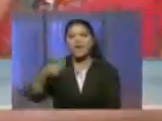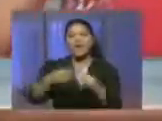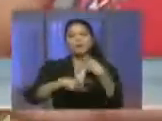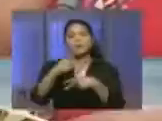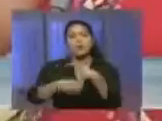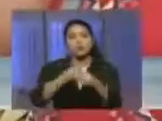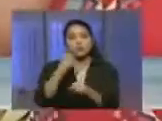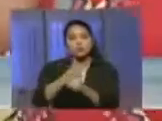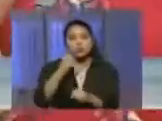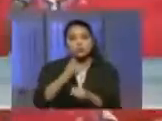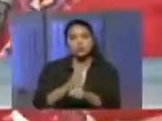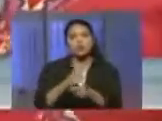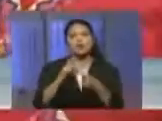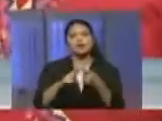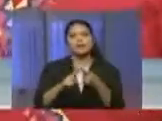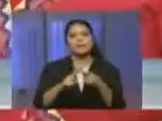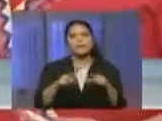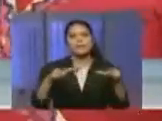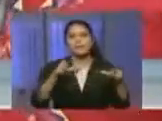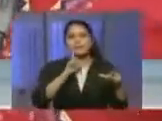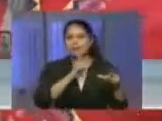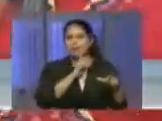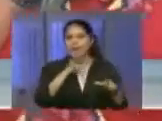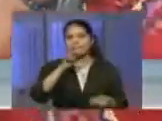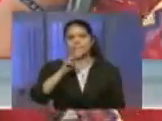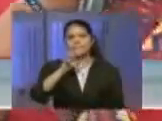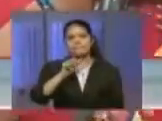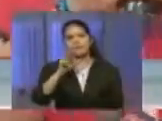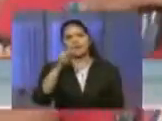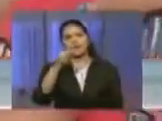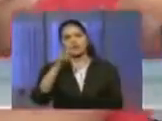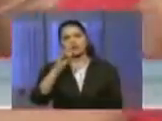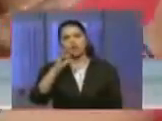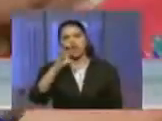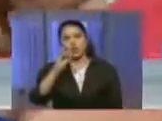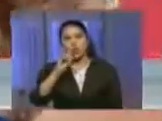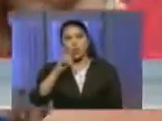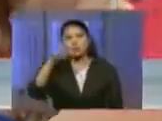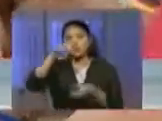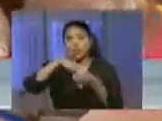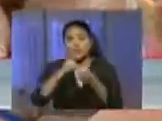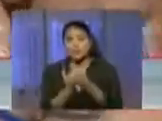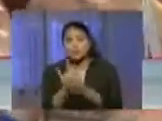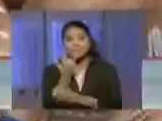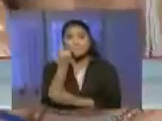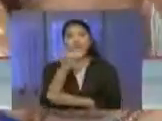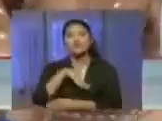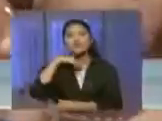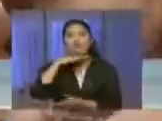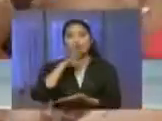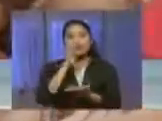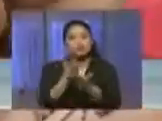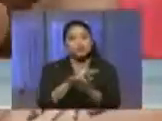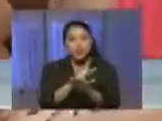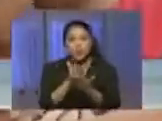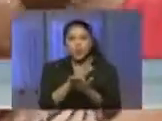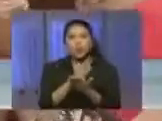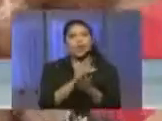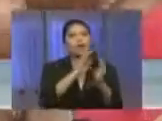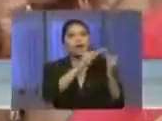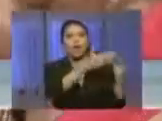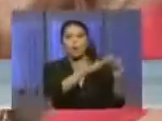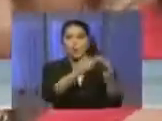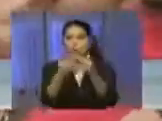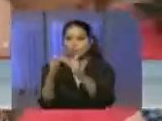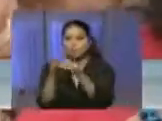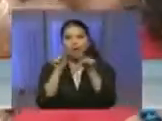local como es el mañoco que ahora Estamos sembrando grandes cantidades de yuca en cada comunidad que se